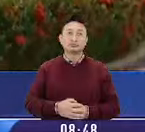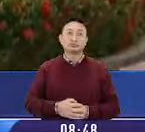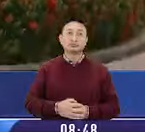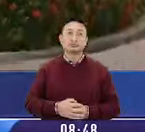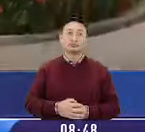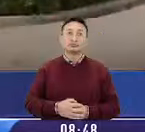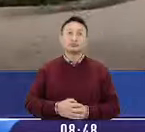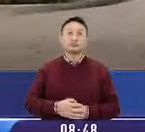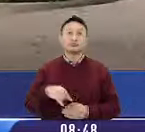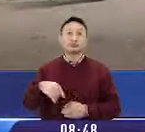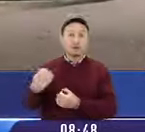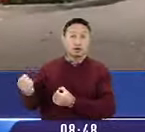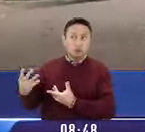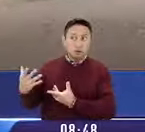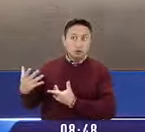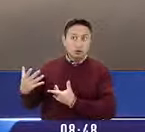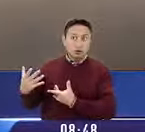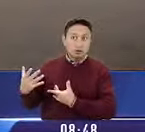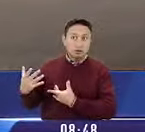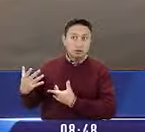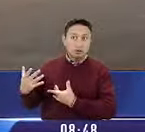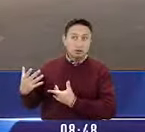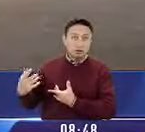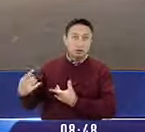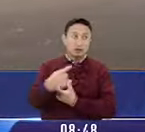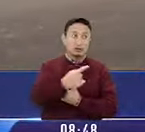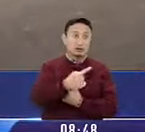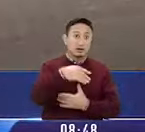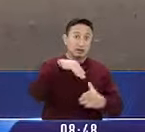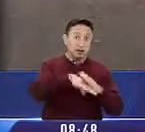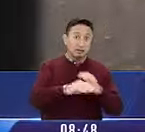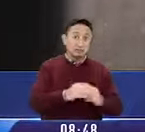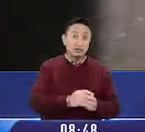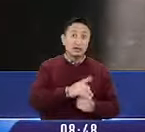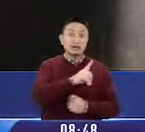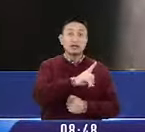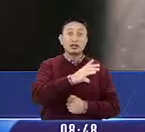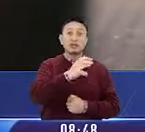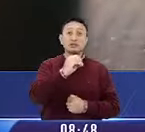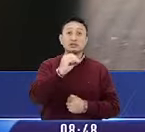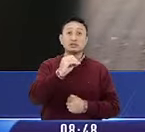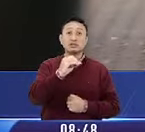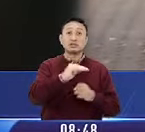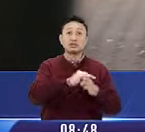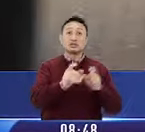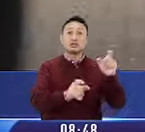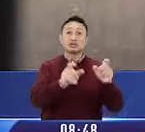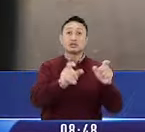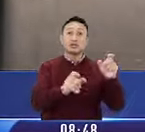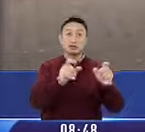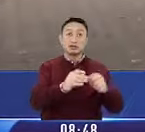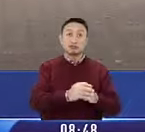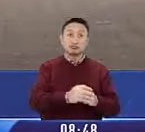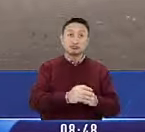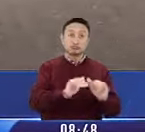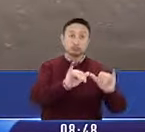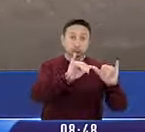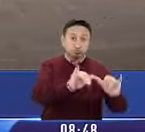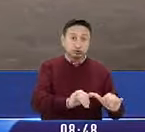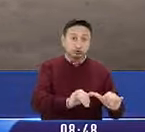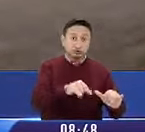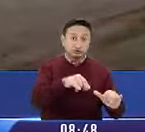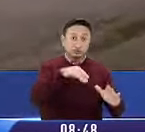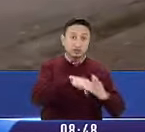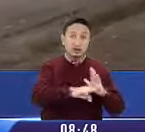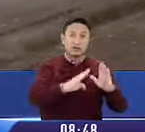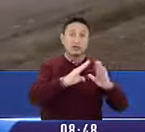Nos informan que todavía existen al menos 100 invitados en calidad de retenidos acá en el